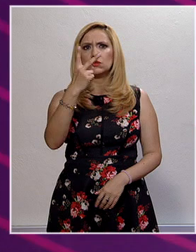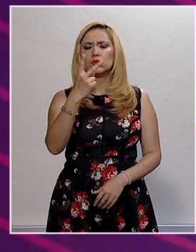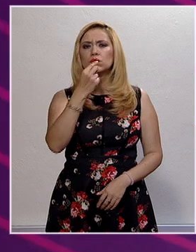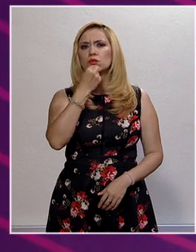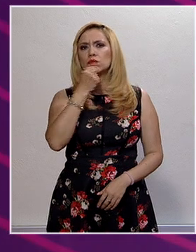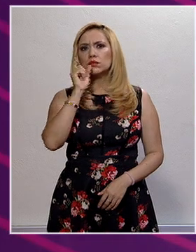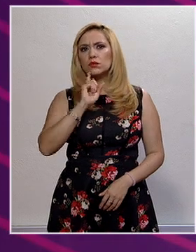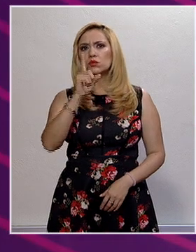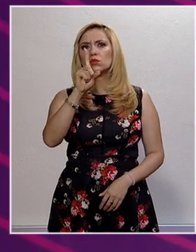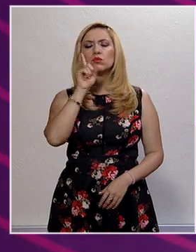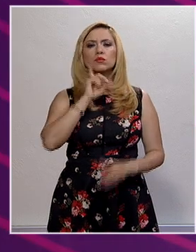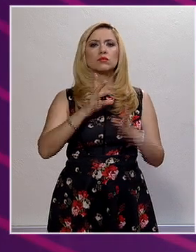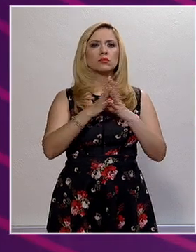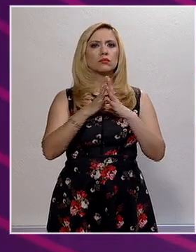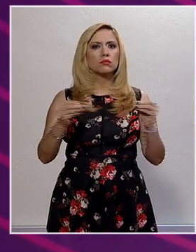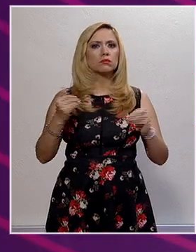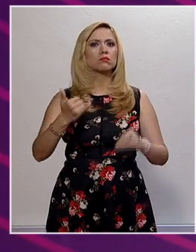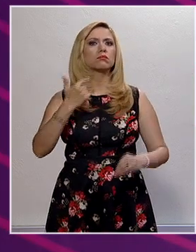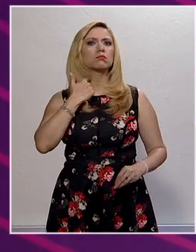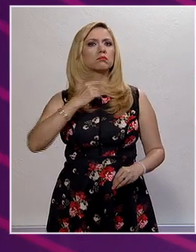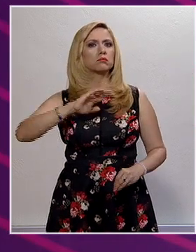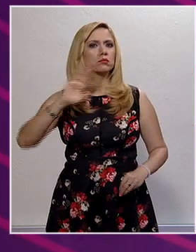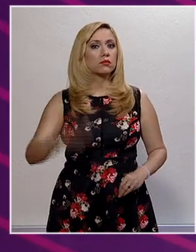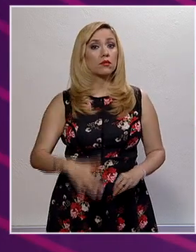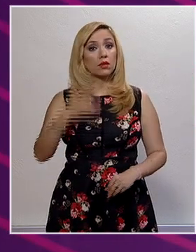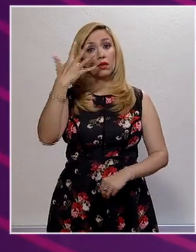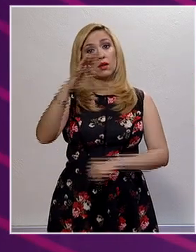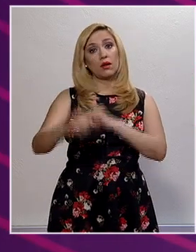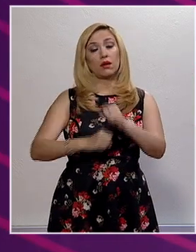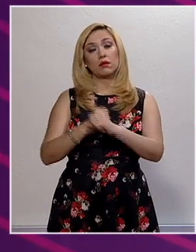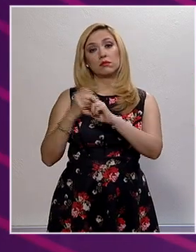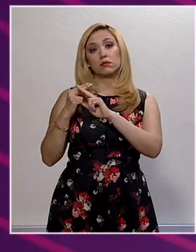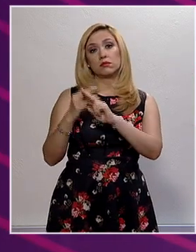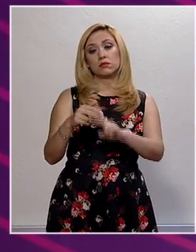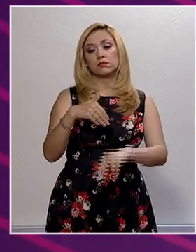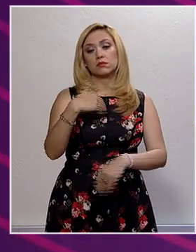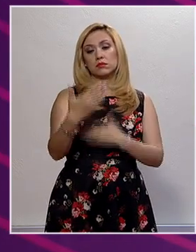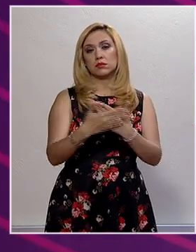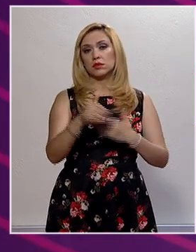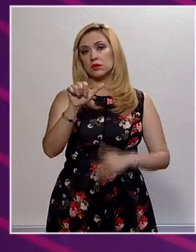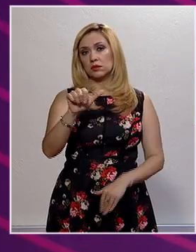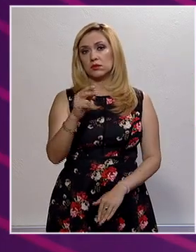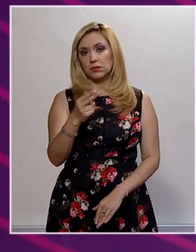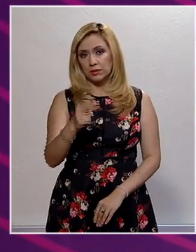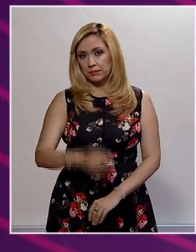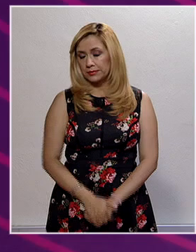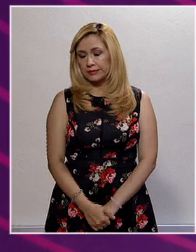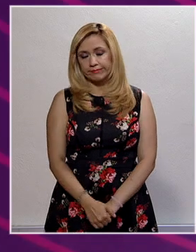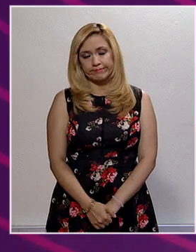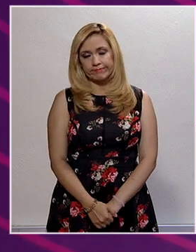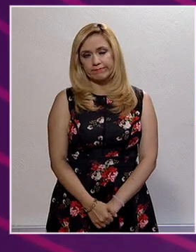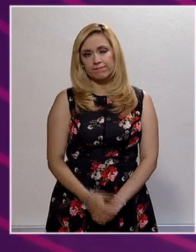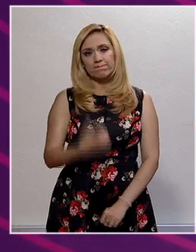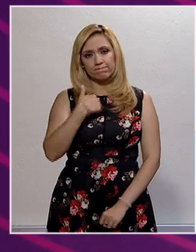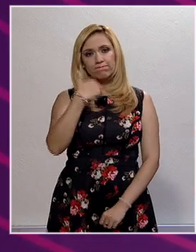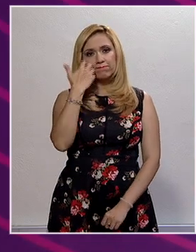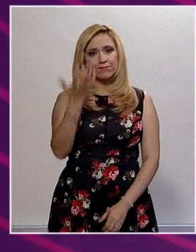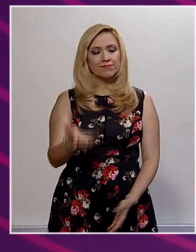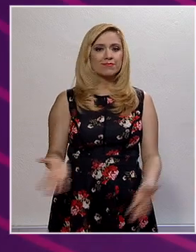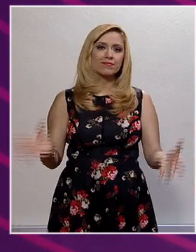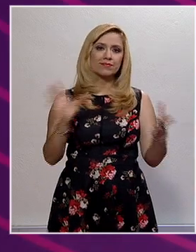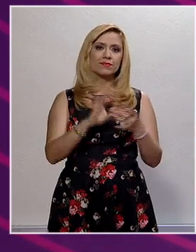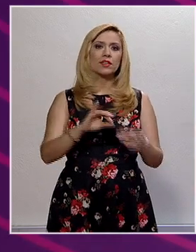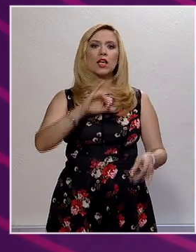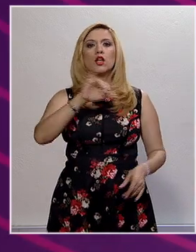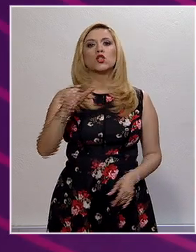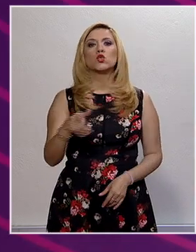y una mujer, y que está por cumplir 10 años el próximo 16 de noviembre. Quería regresar en este bloque con